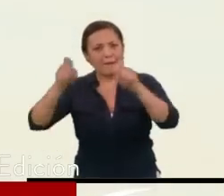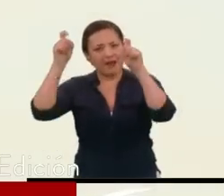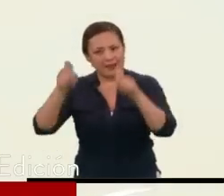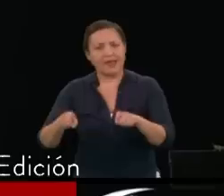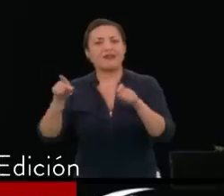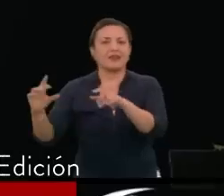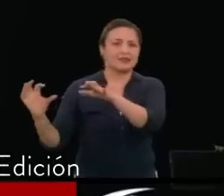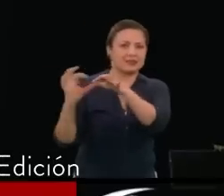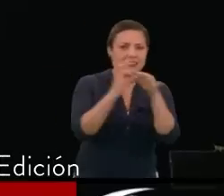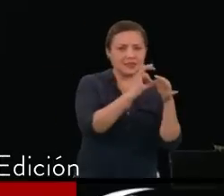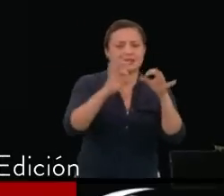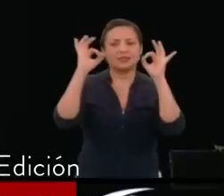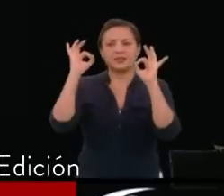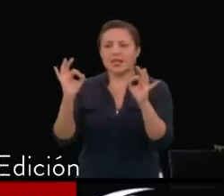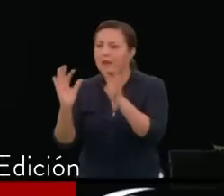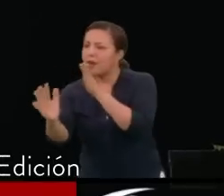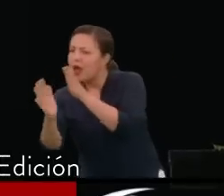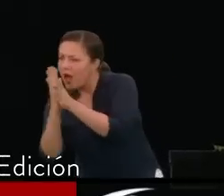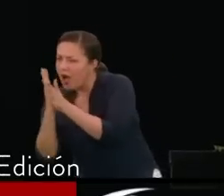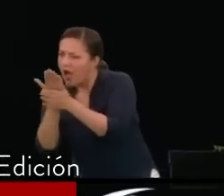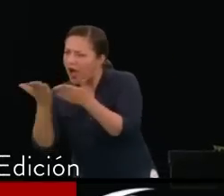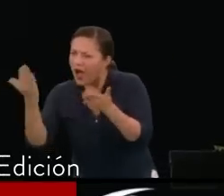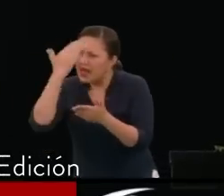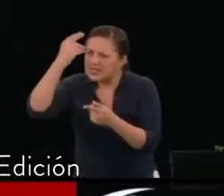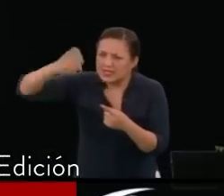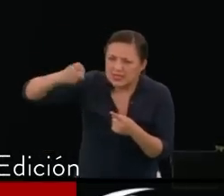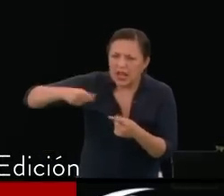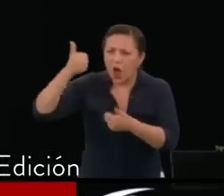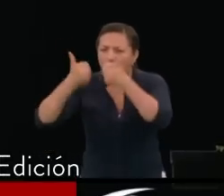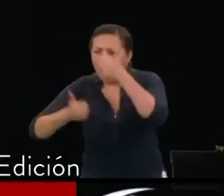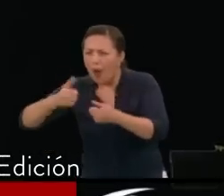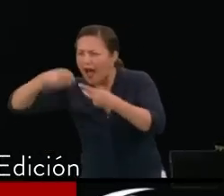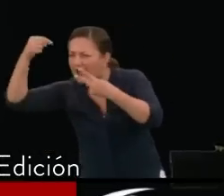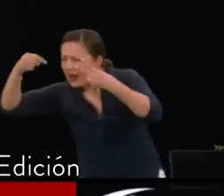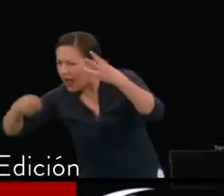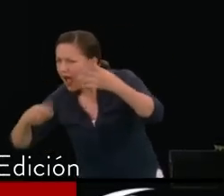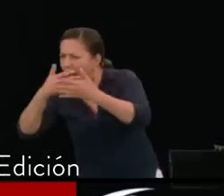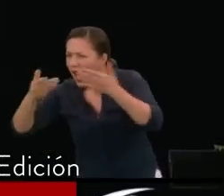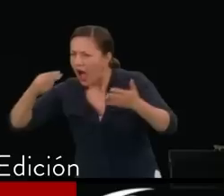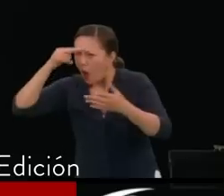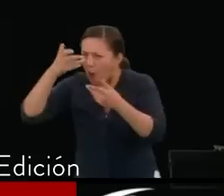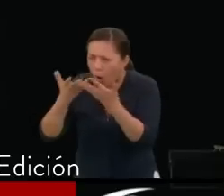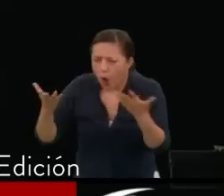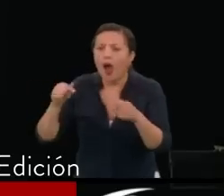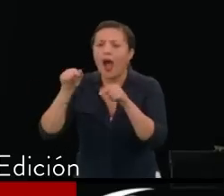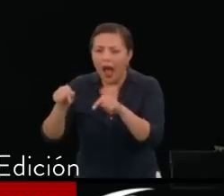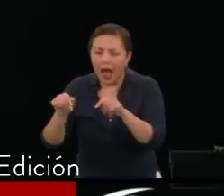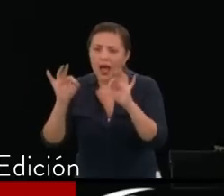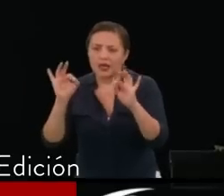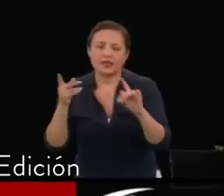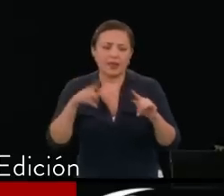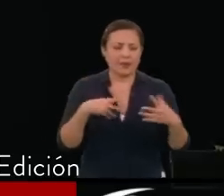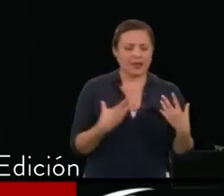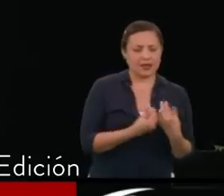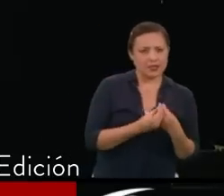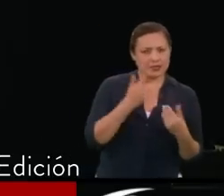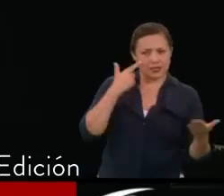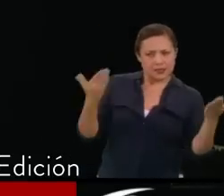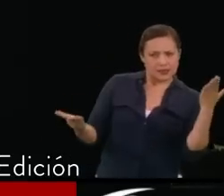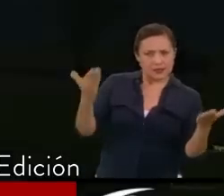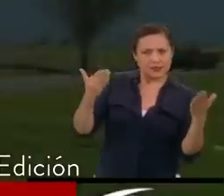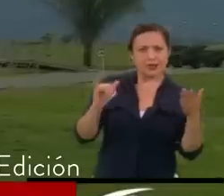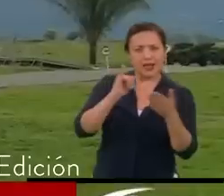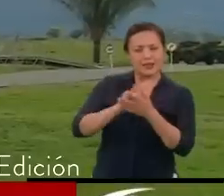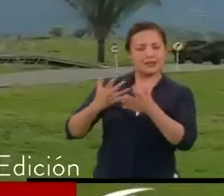ustedes, escuchándolos a ustedes, interpretándolos a ustedes y cotejando nuestra visión con la